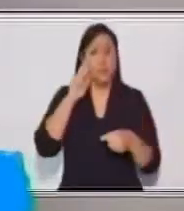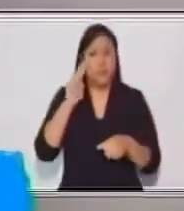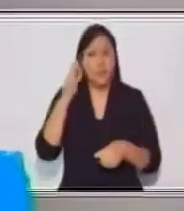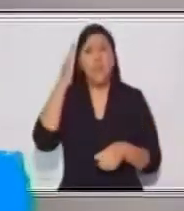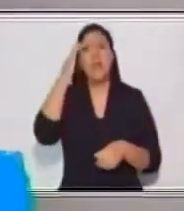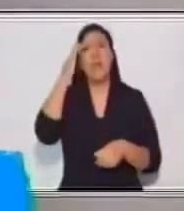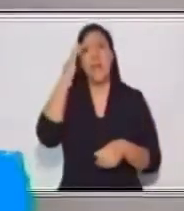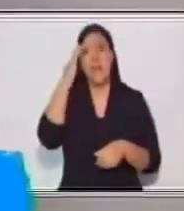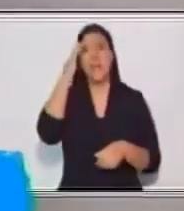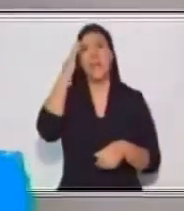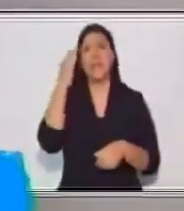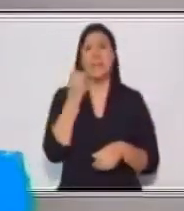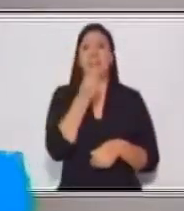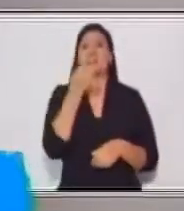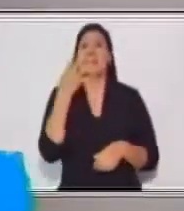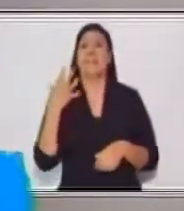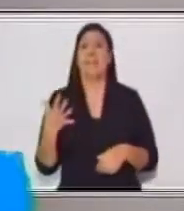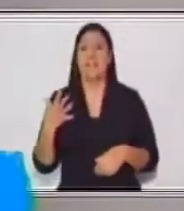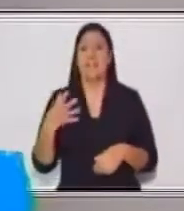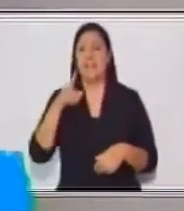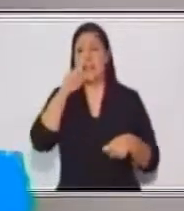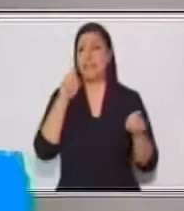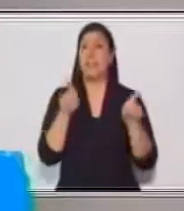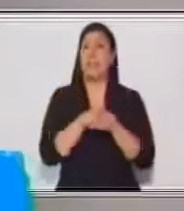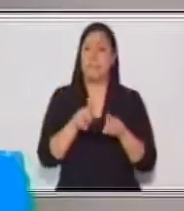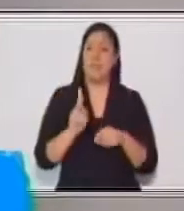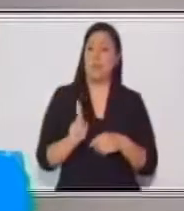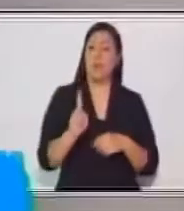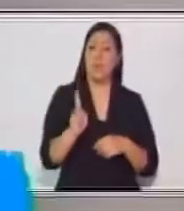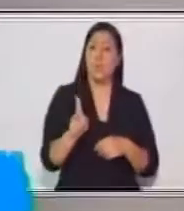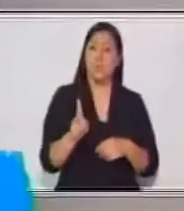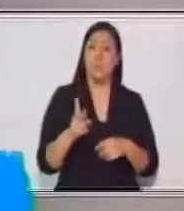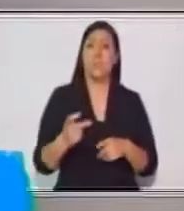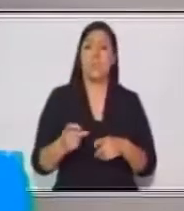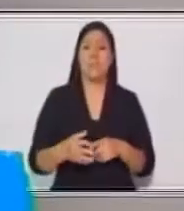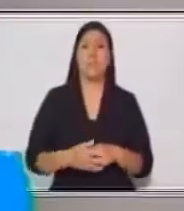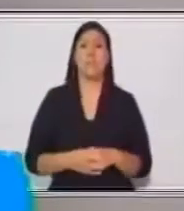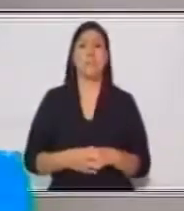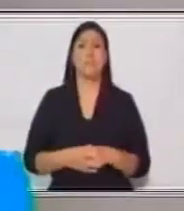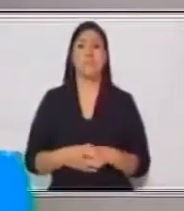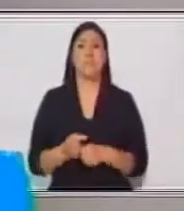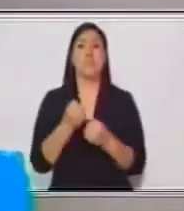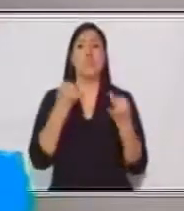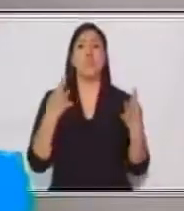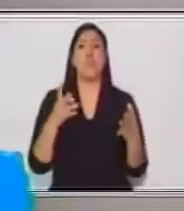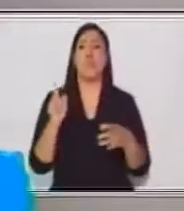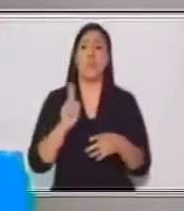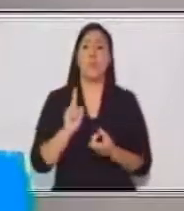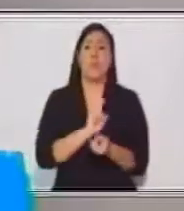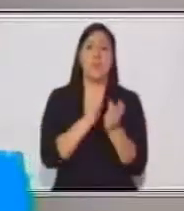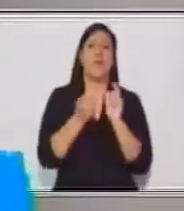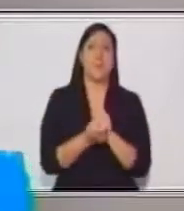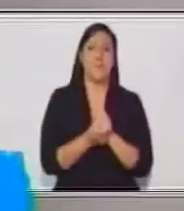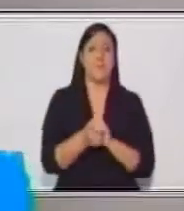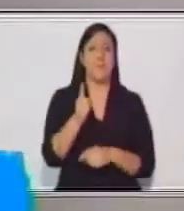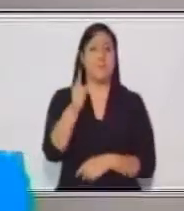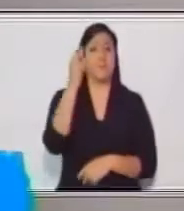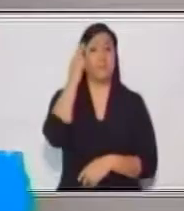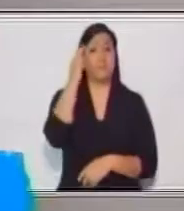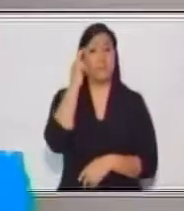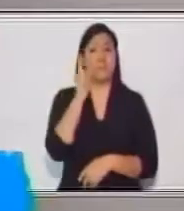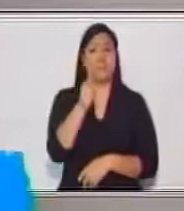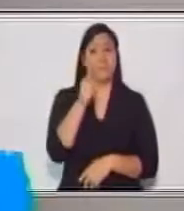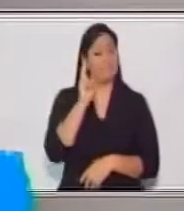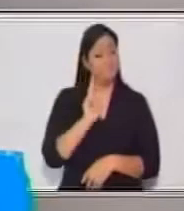encontrar también el valor de la constante de proporcionalidad en estos tres ejercicios que se te proponen. Recuerda que debes de